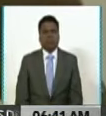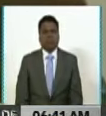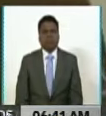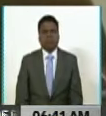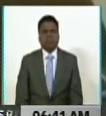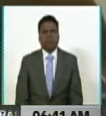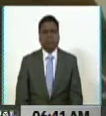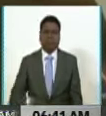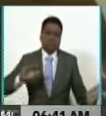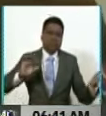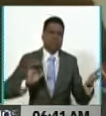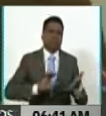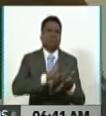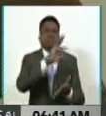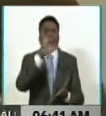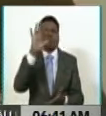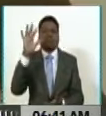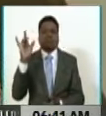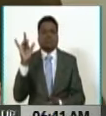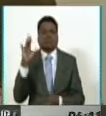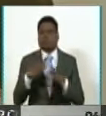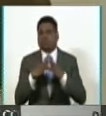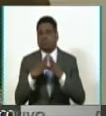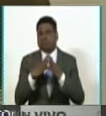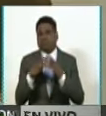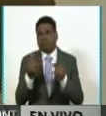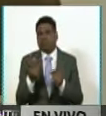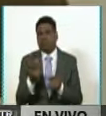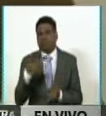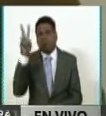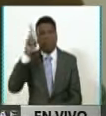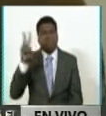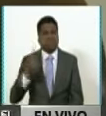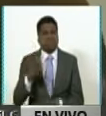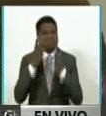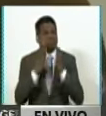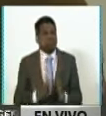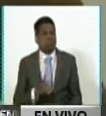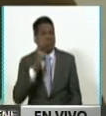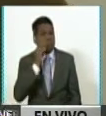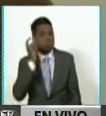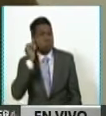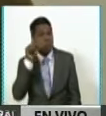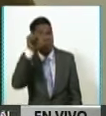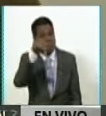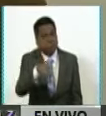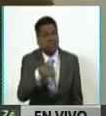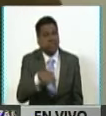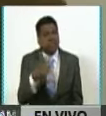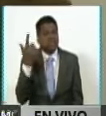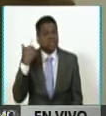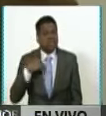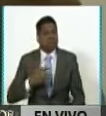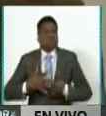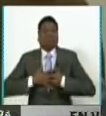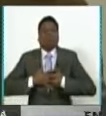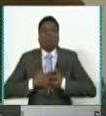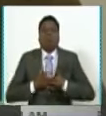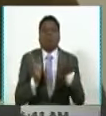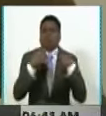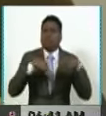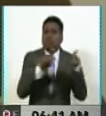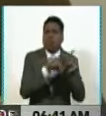¡Qué gloria tenemos todos los venezolanos y las venezolanas de tener hombres como Ezequiel